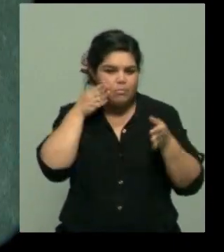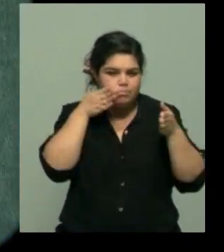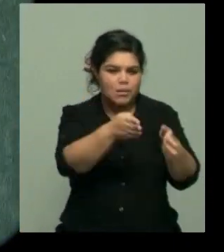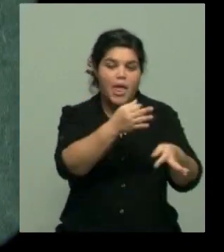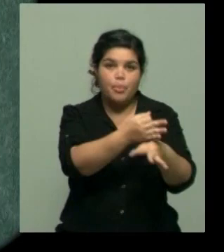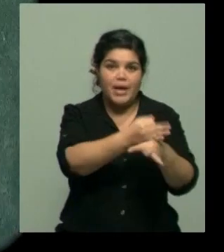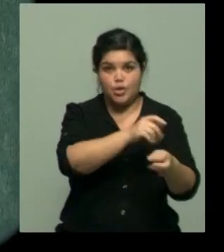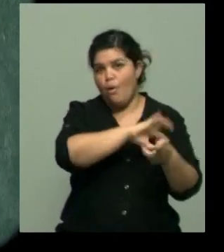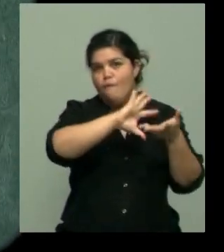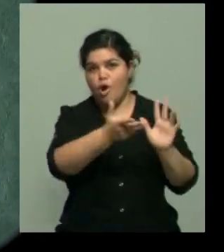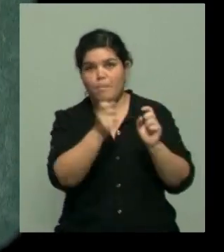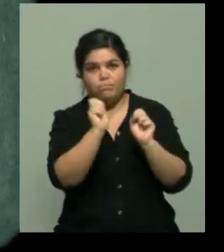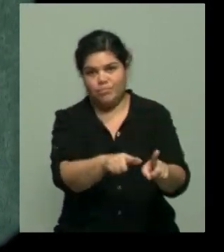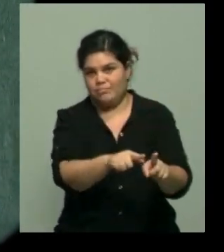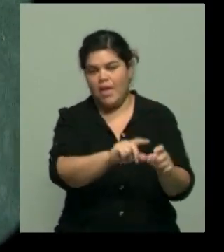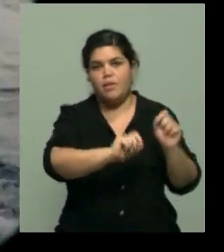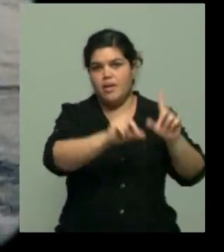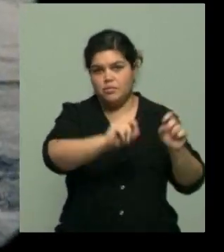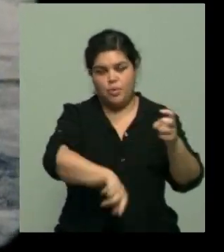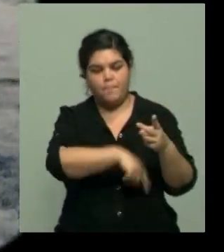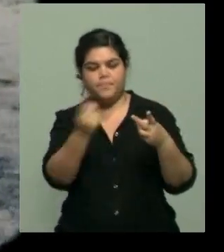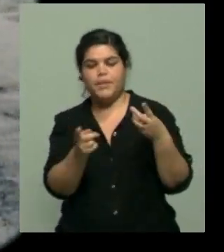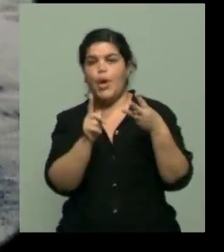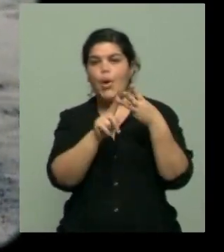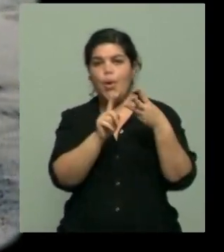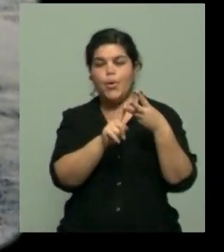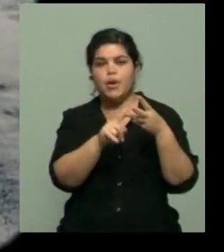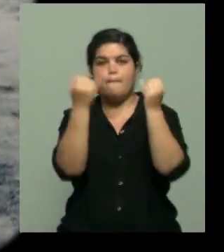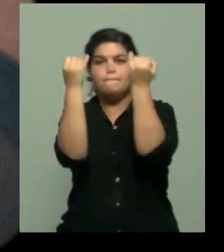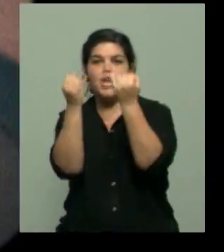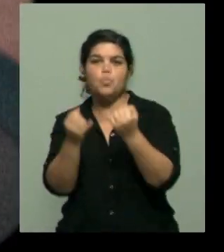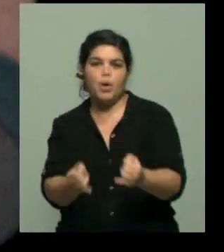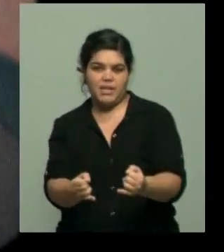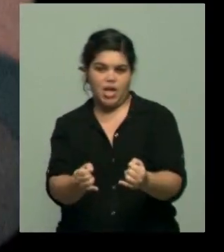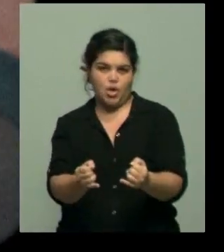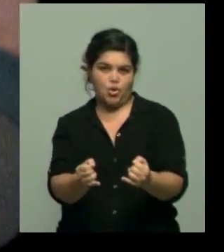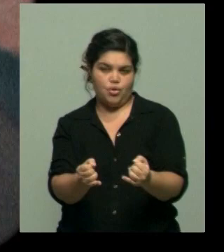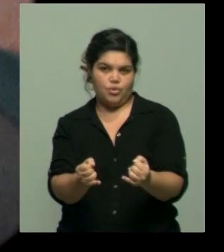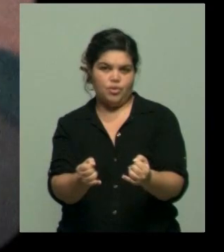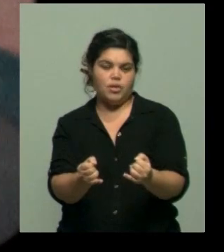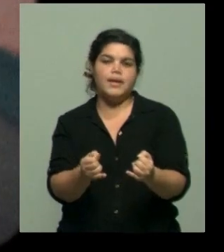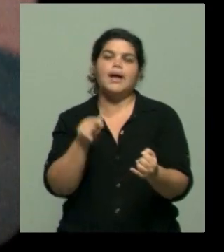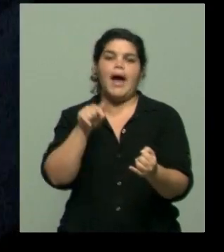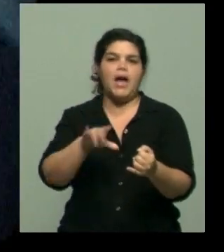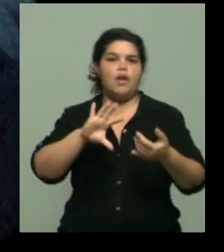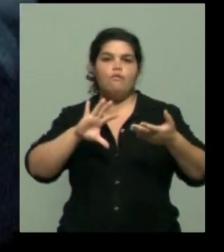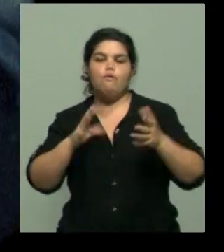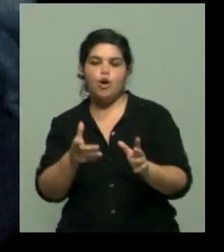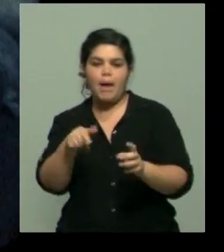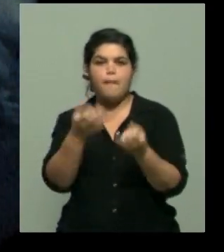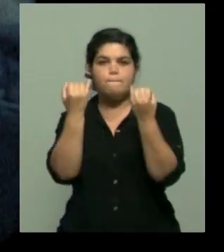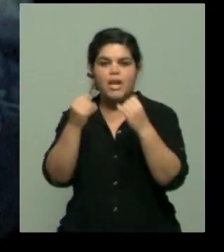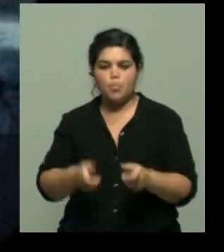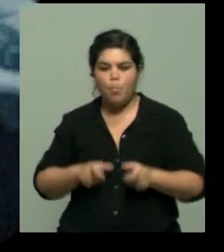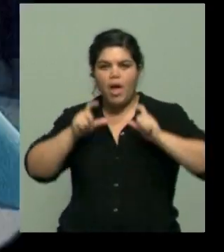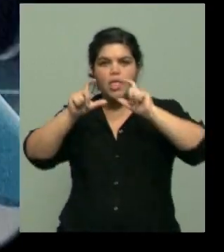educativo, sí, va a ser otra. Si vos lo tomás desde lo presupuestario como recursos que se deben impartir en la educación, también